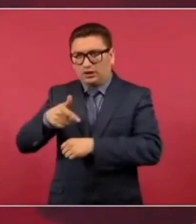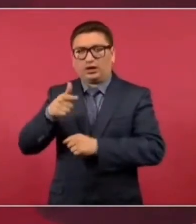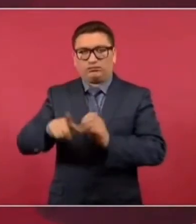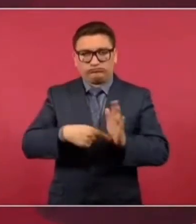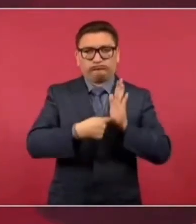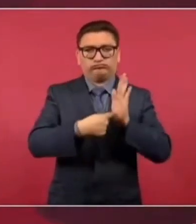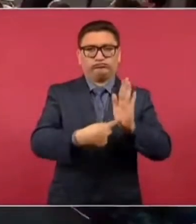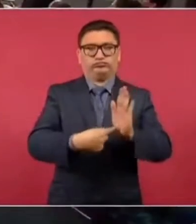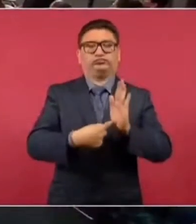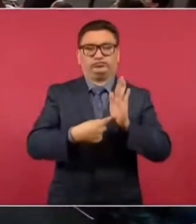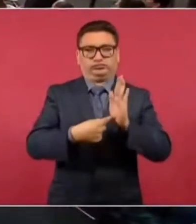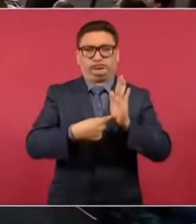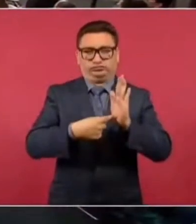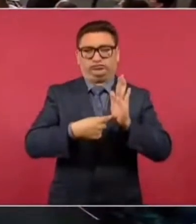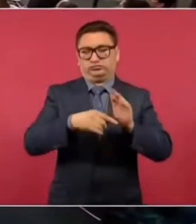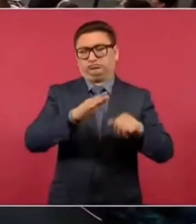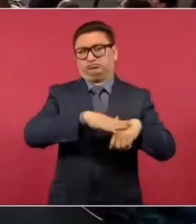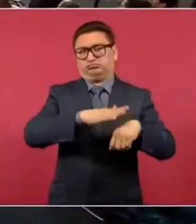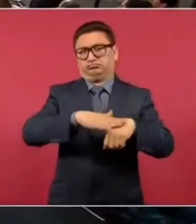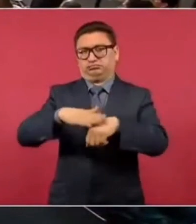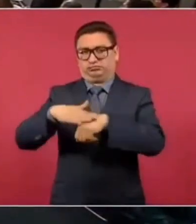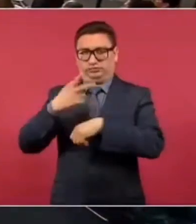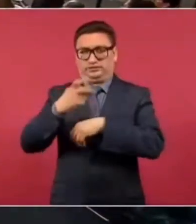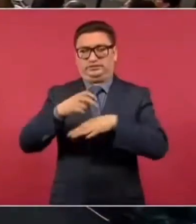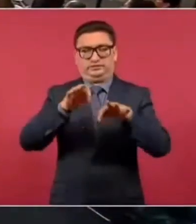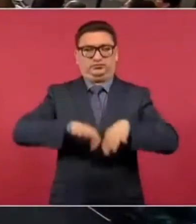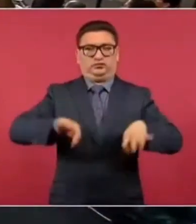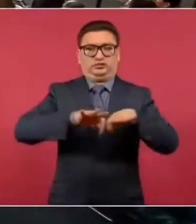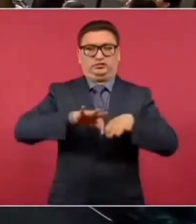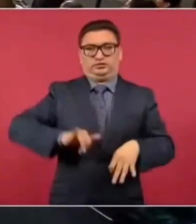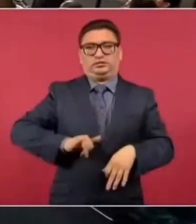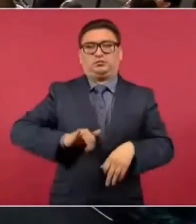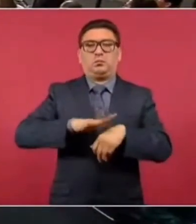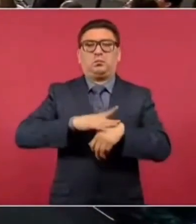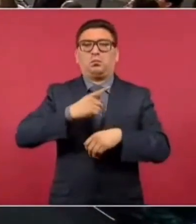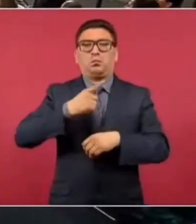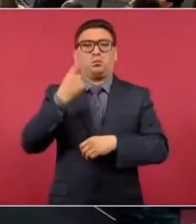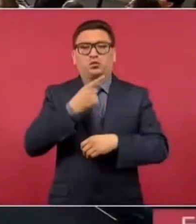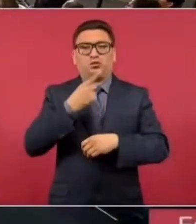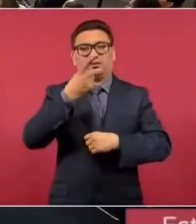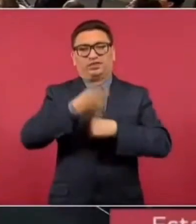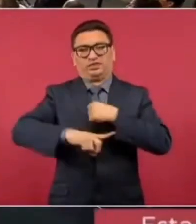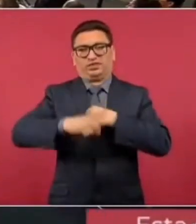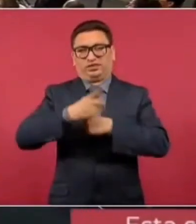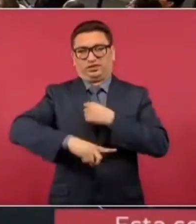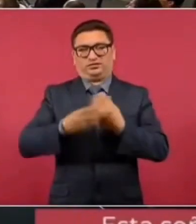este tema que tanto interesa por el daño que causa.